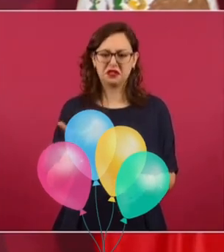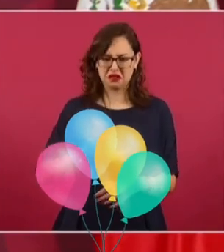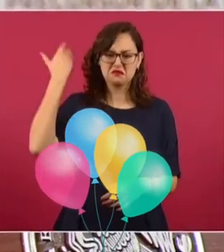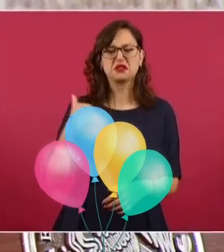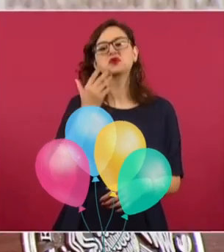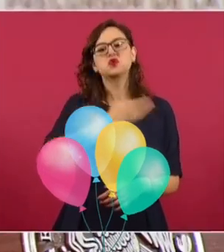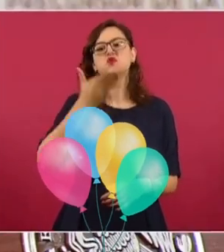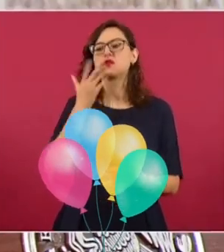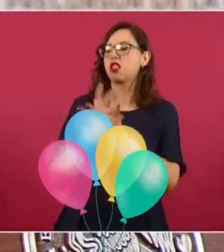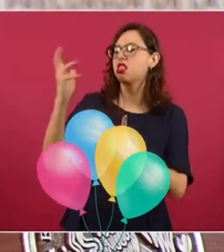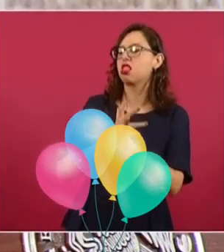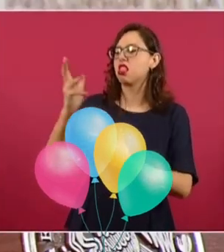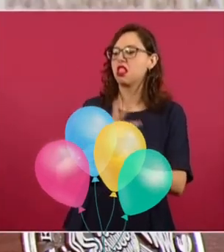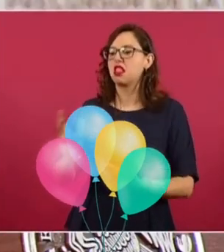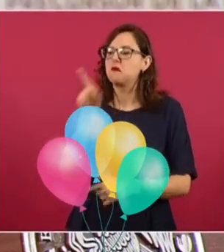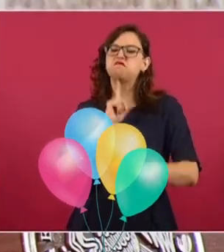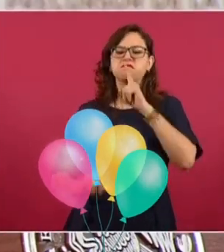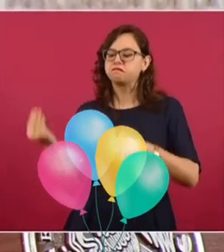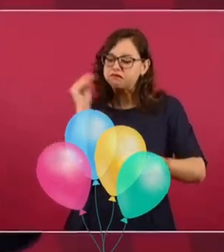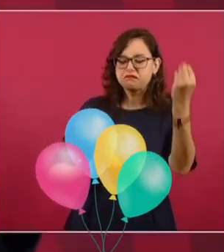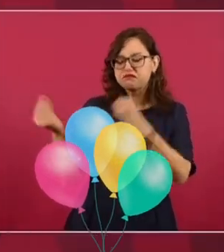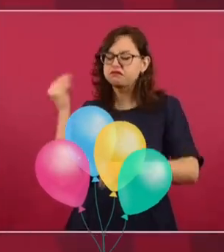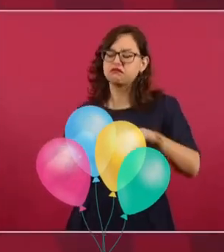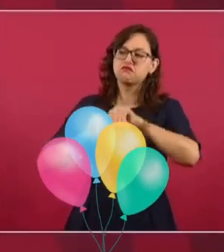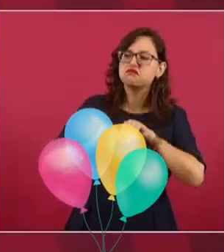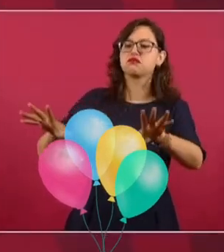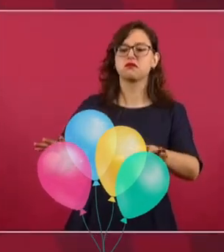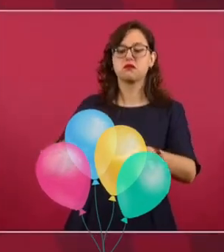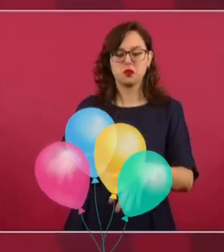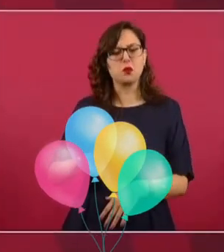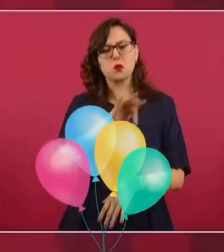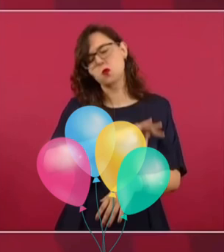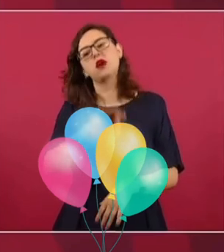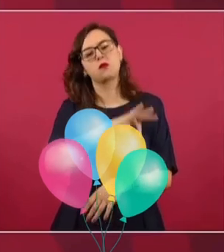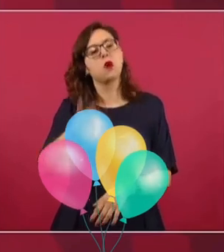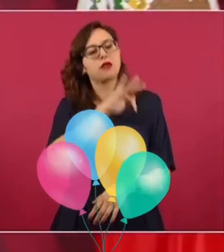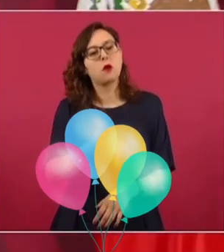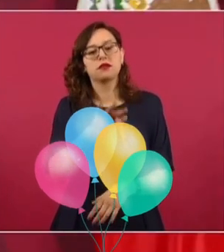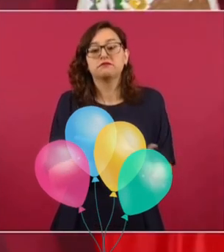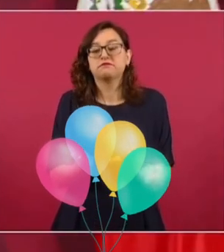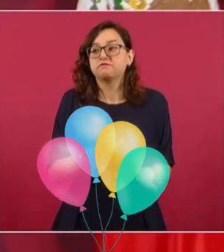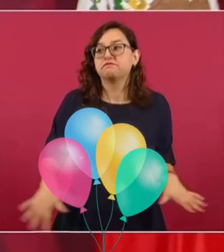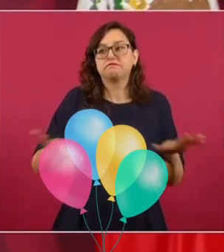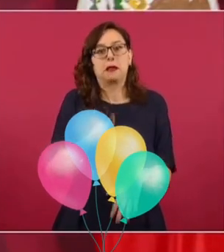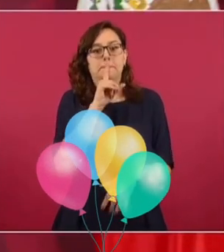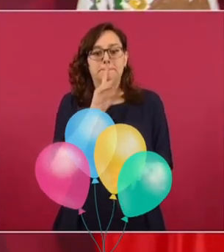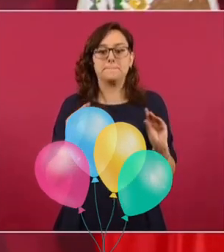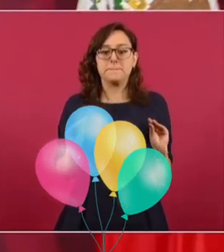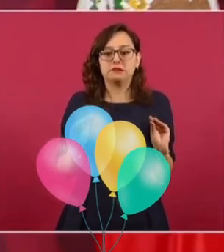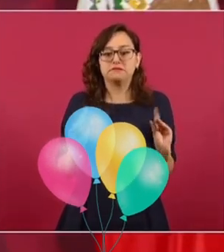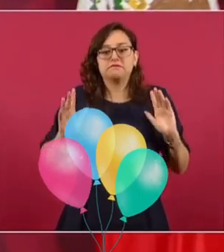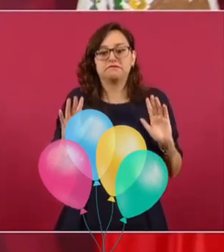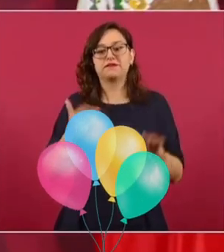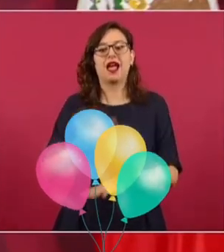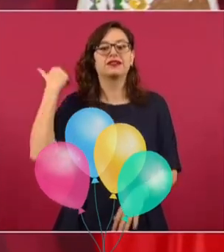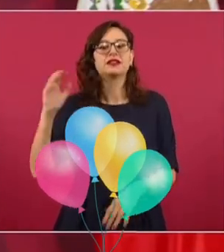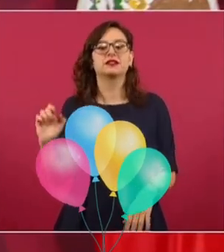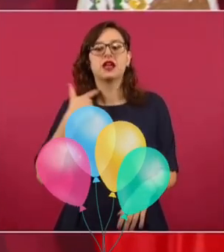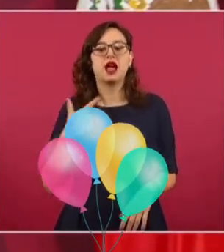nada, y menos desde aquí, bueno, porque de aquí salían los boletines para que